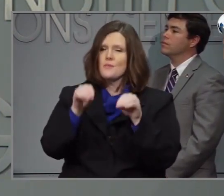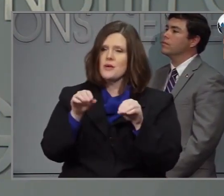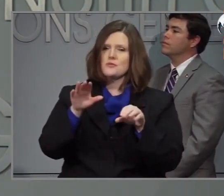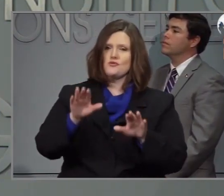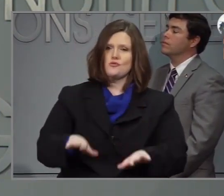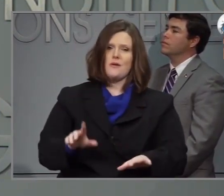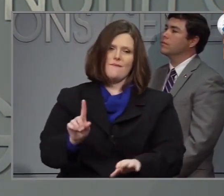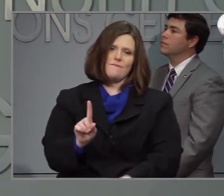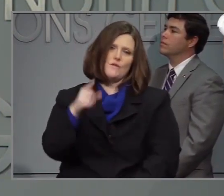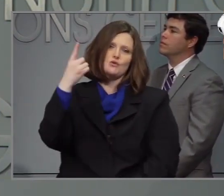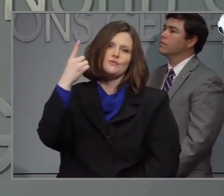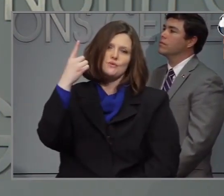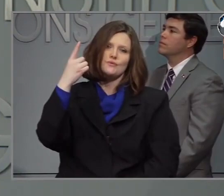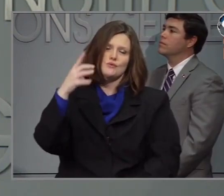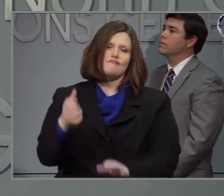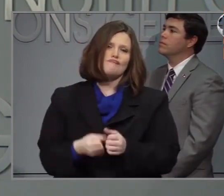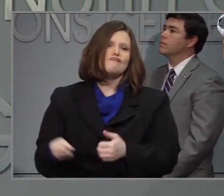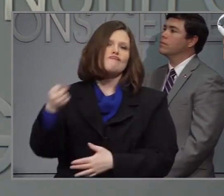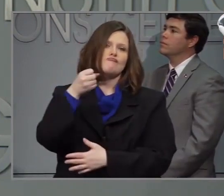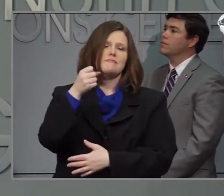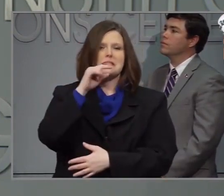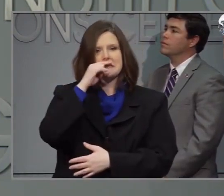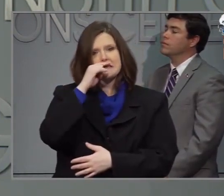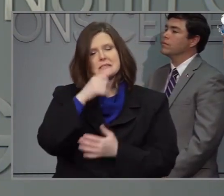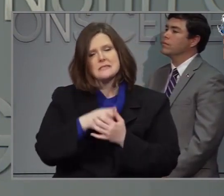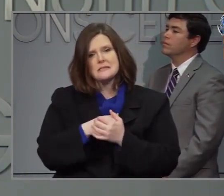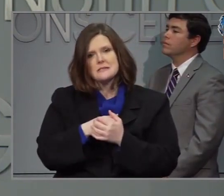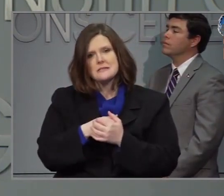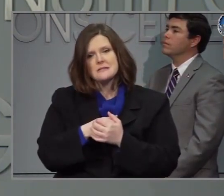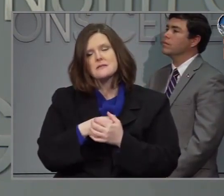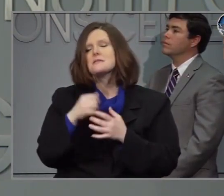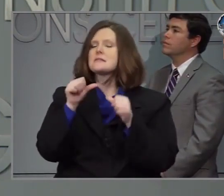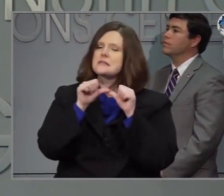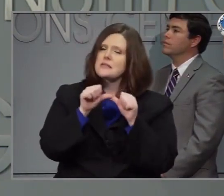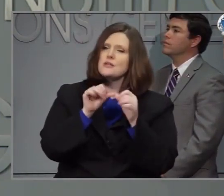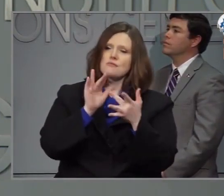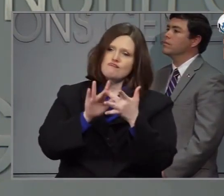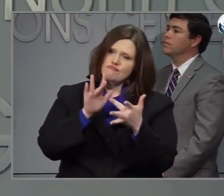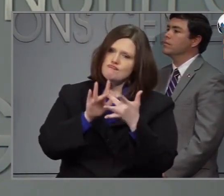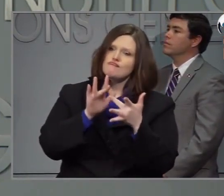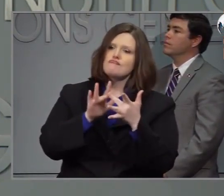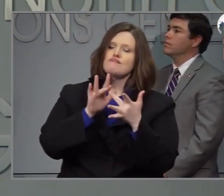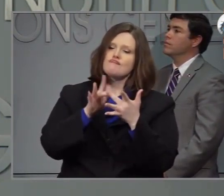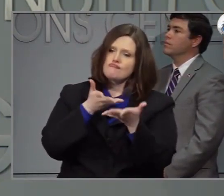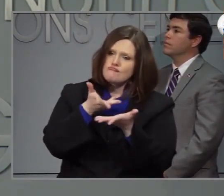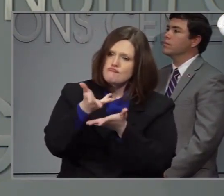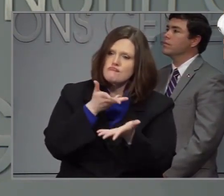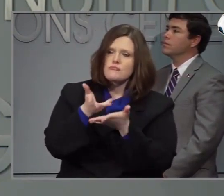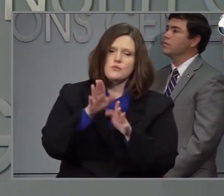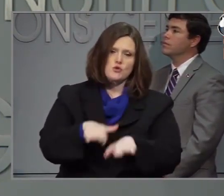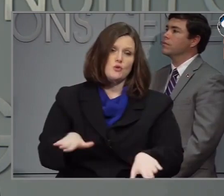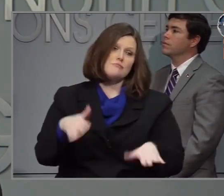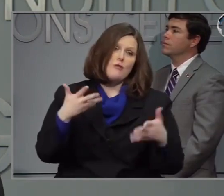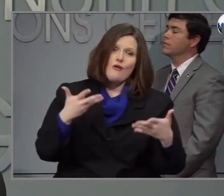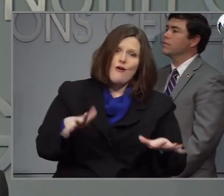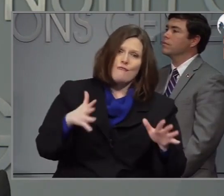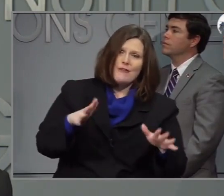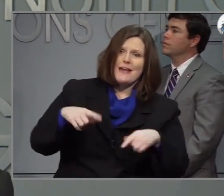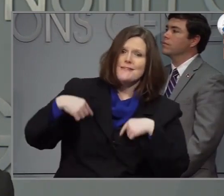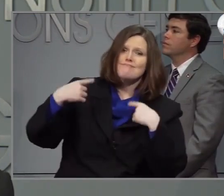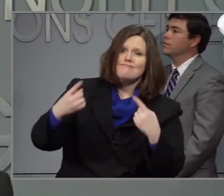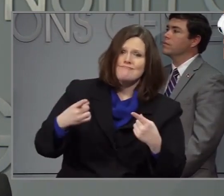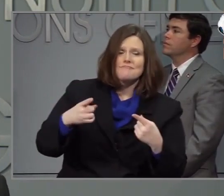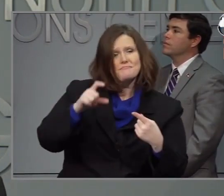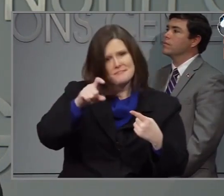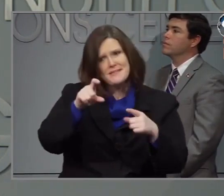poner a los niños en primer lugar les pedimos que sigan comunicándose con sus estudiantes y ya sabemos que